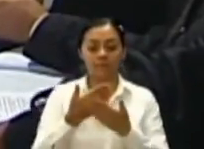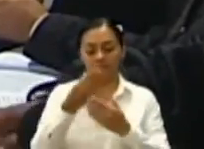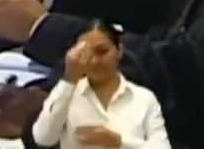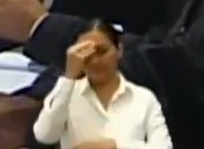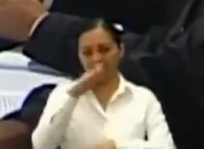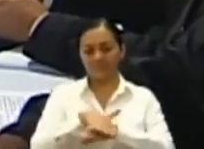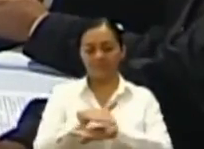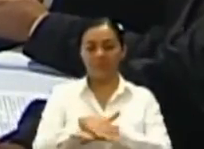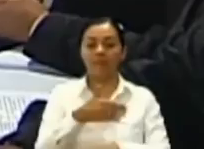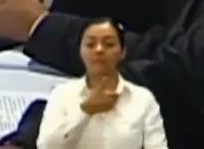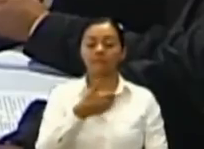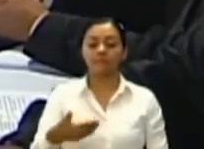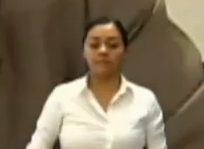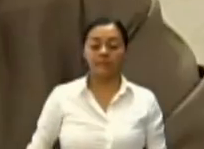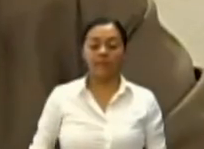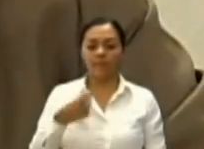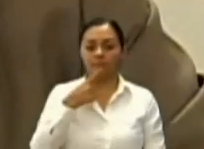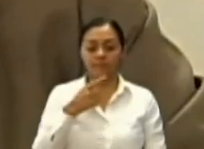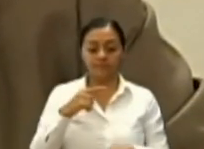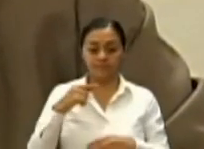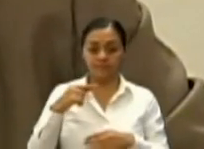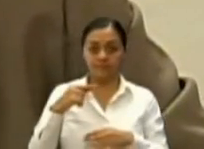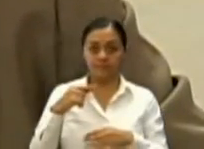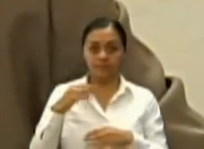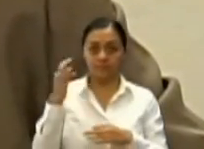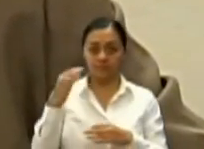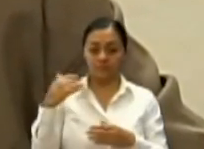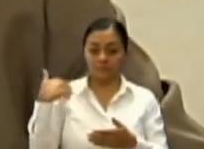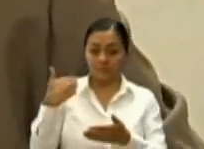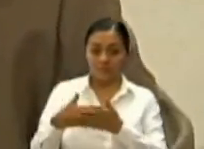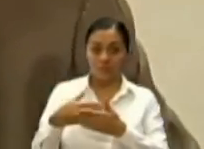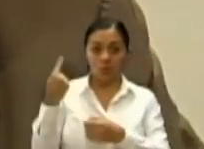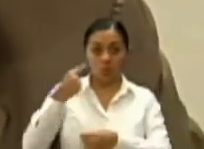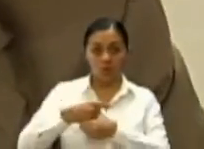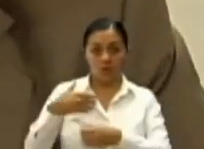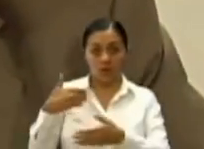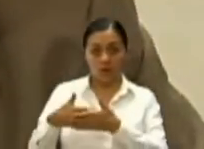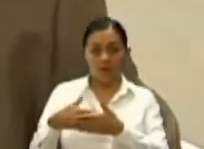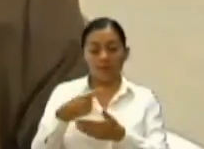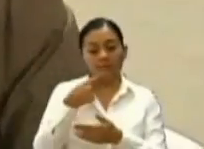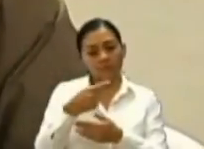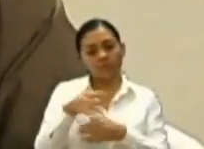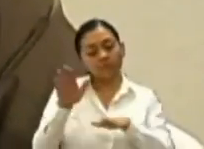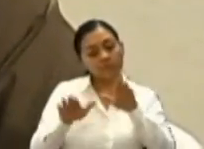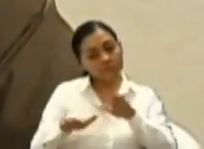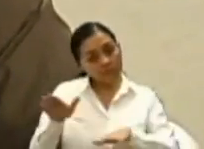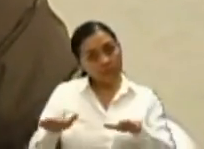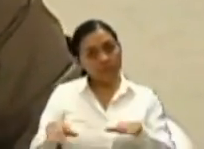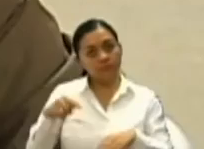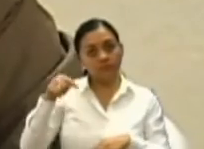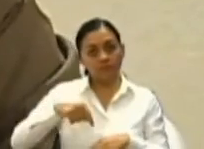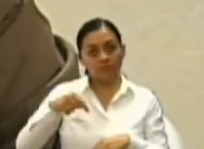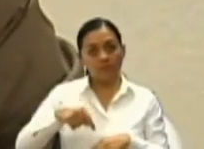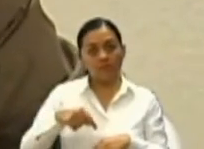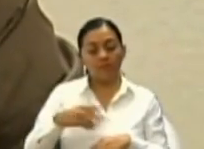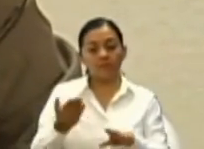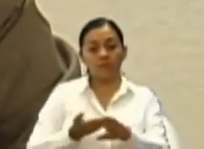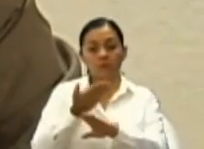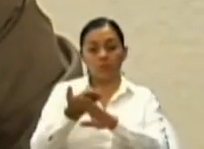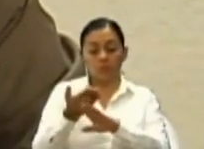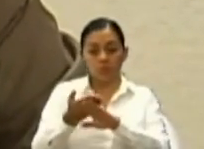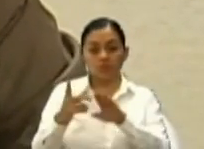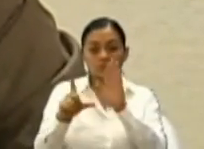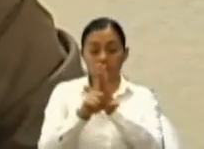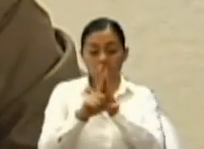presidente en las últimas horas usted ha manifestado la posibilidad o no ha descartado la posibilidad de que las propuestas de